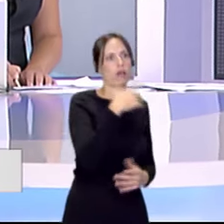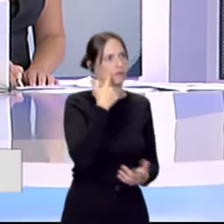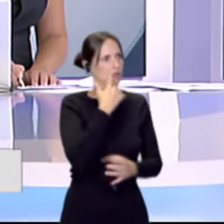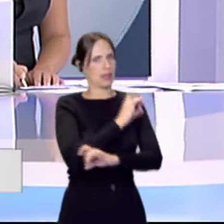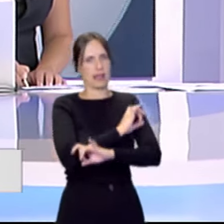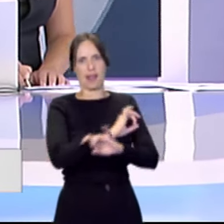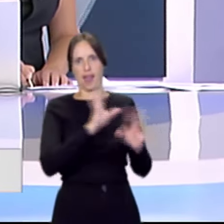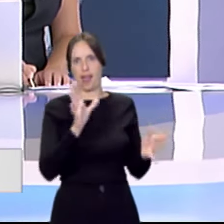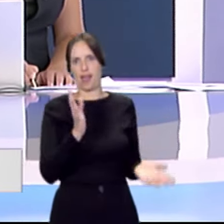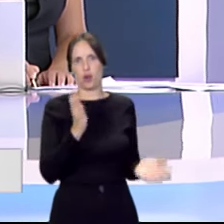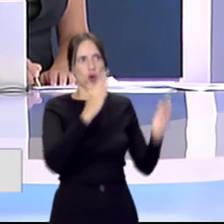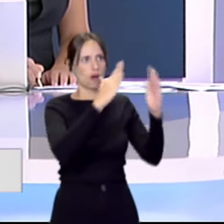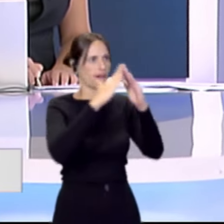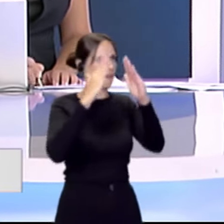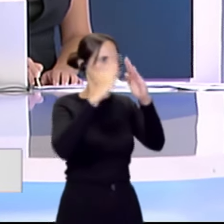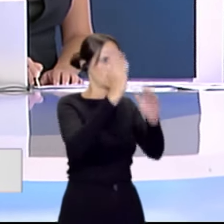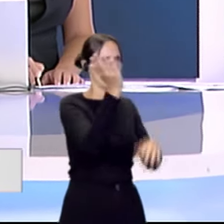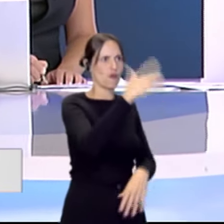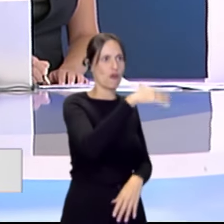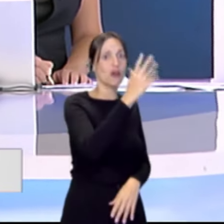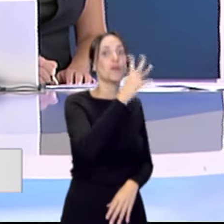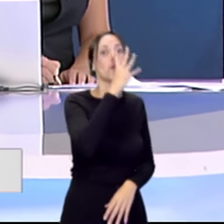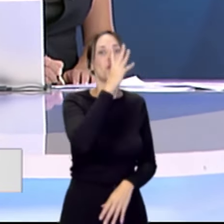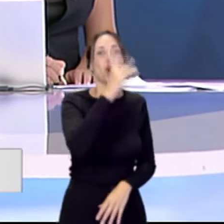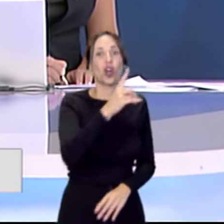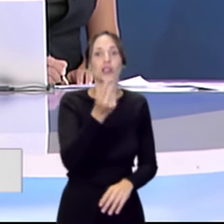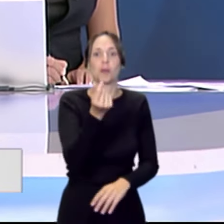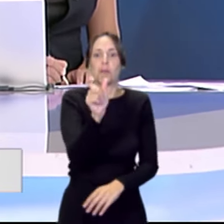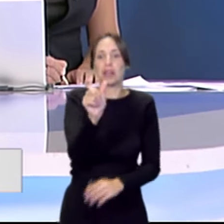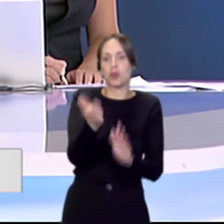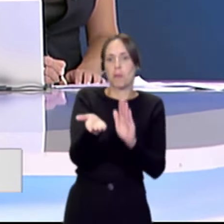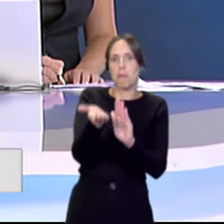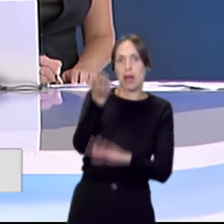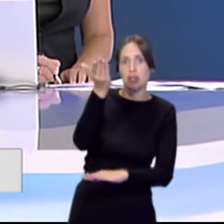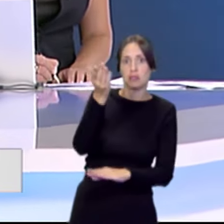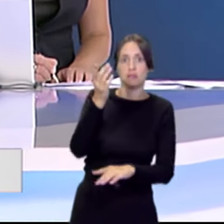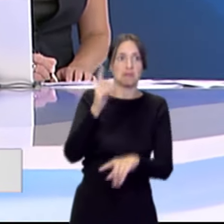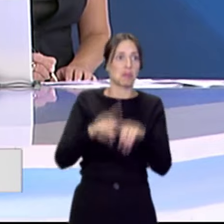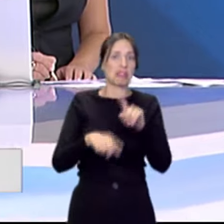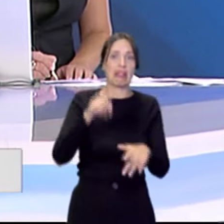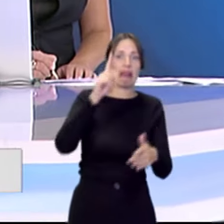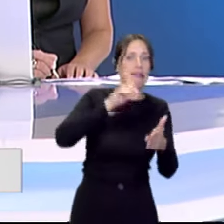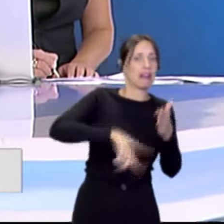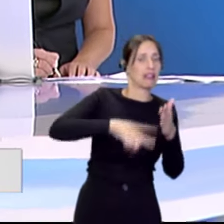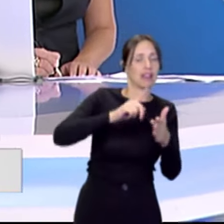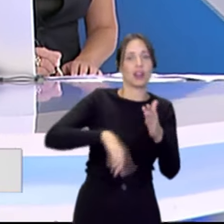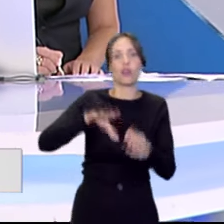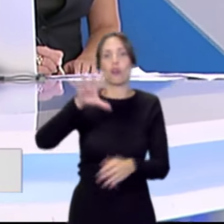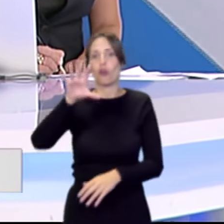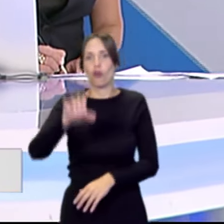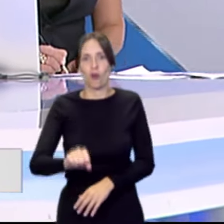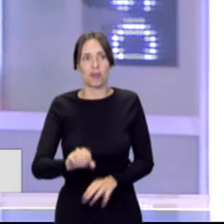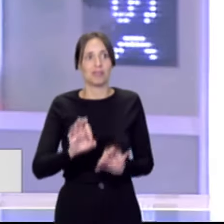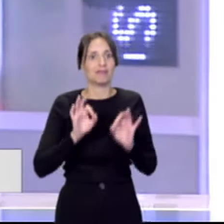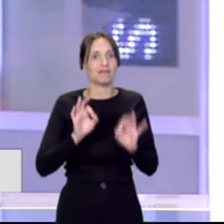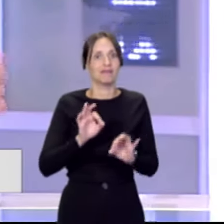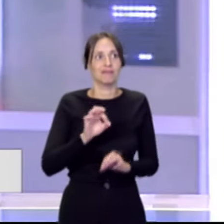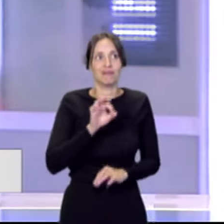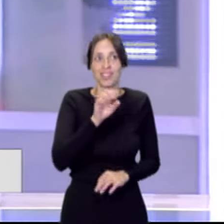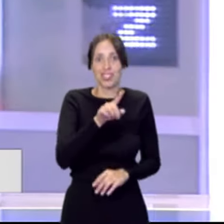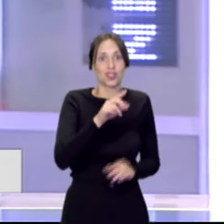es lo que está provocando los precios elevadísimos, tanto de alquiler como de compra, políticas de demanda. Eso no funciona, pero